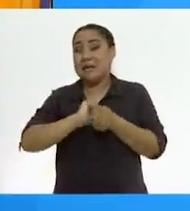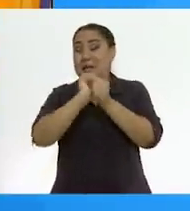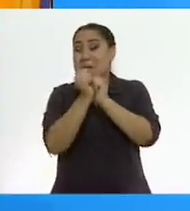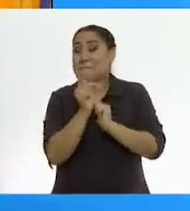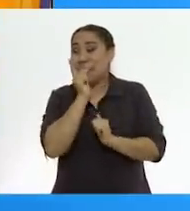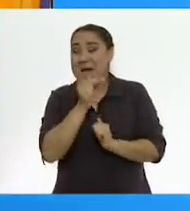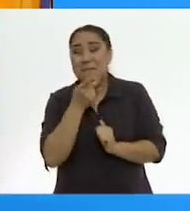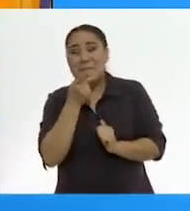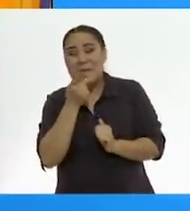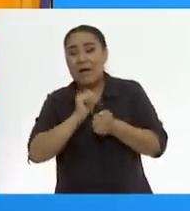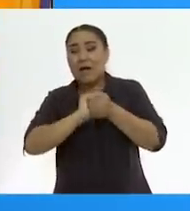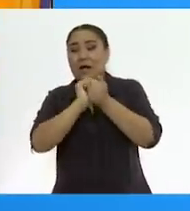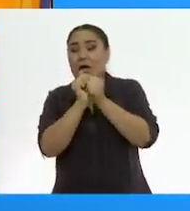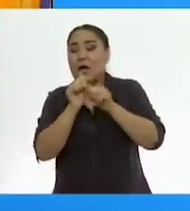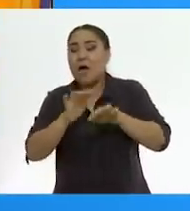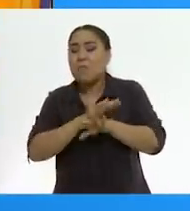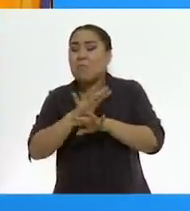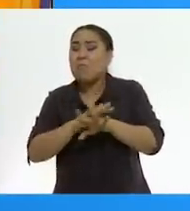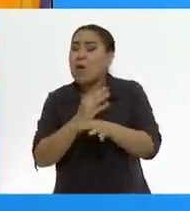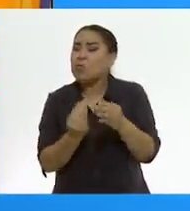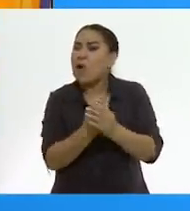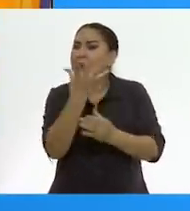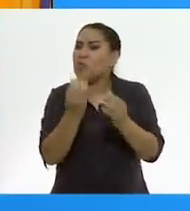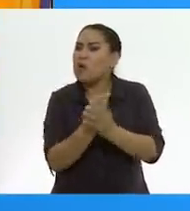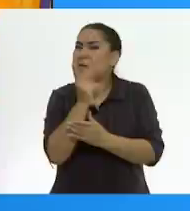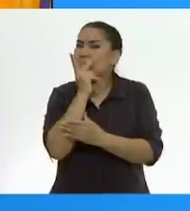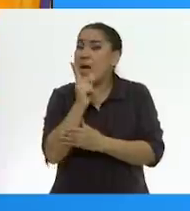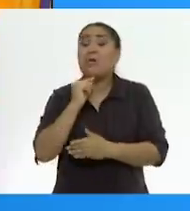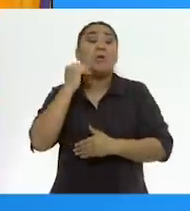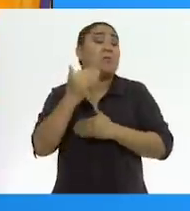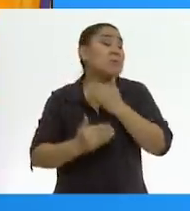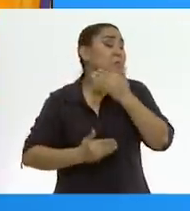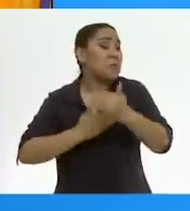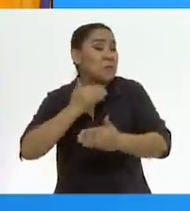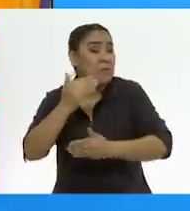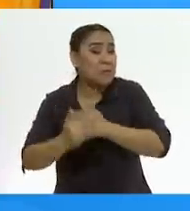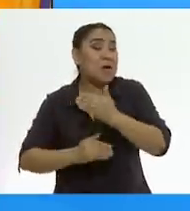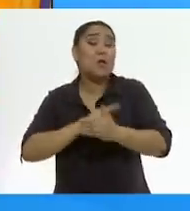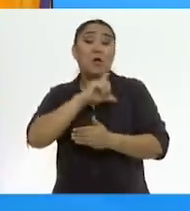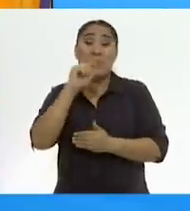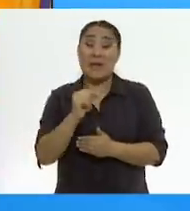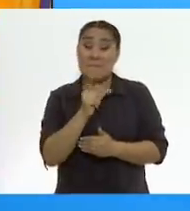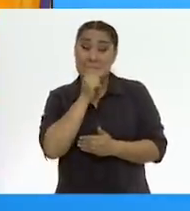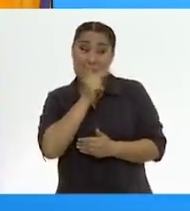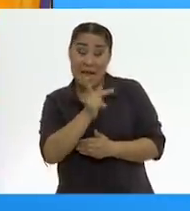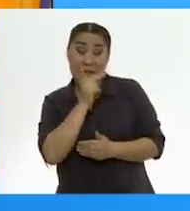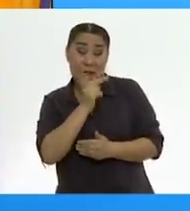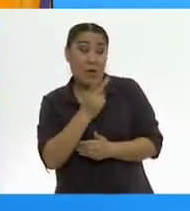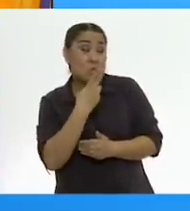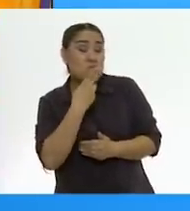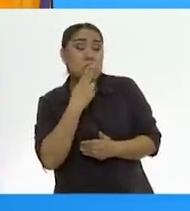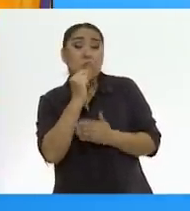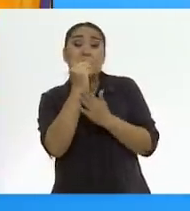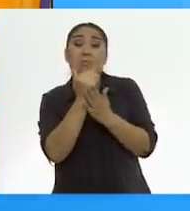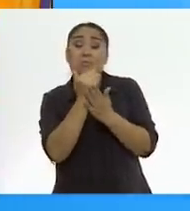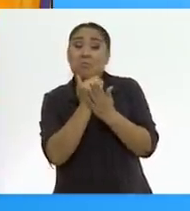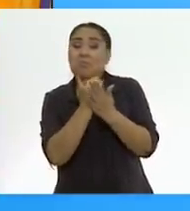transformando palabras hasta crear nuevas. Y con el paso del tiempo y el desuso de algunas, hay muchas